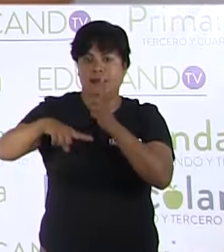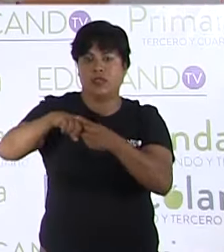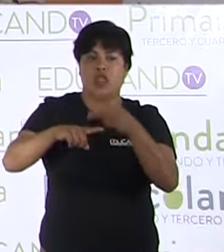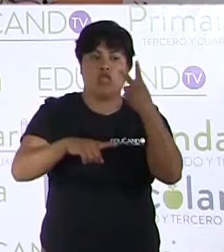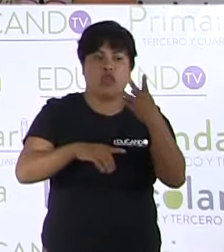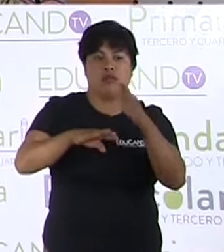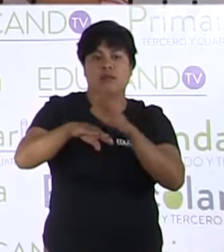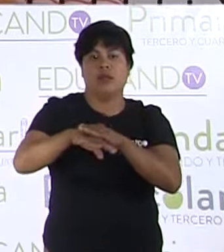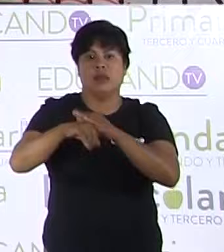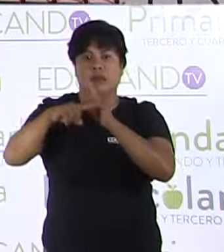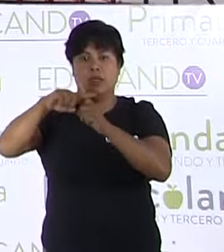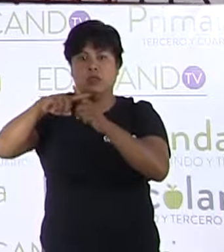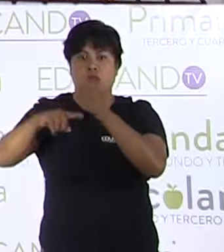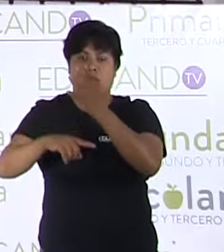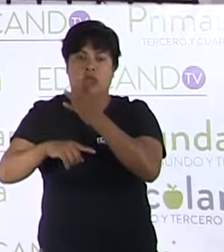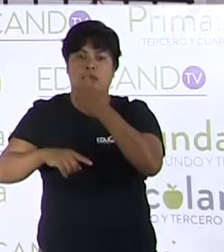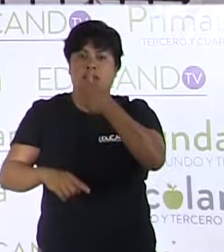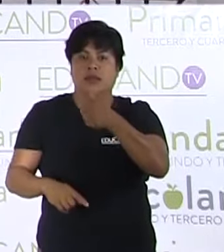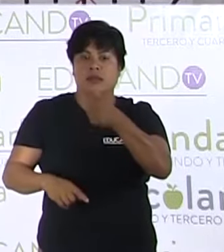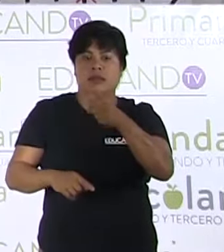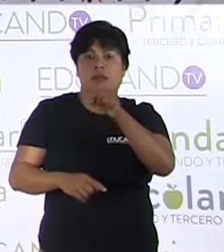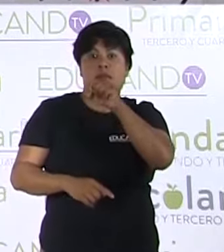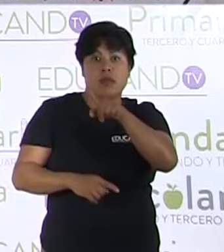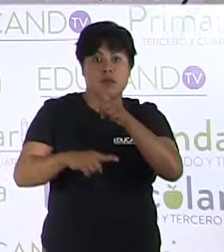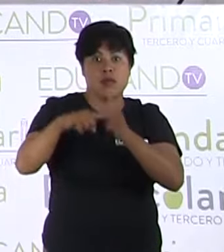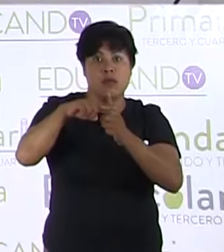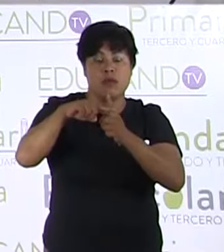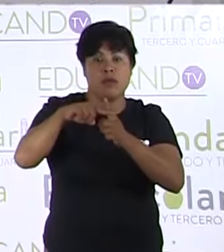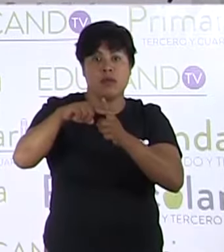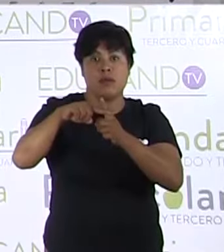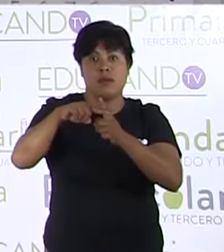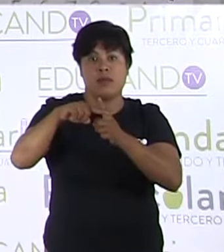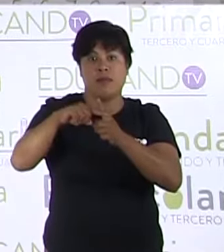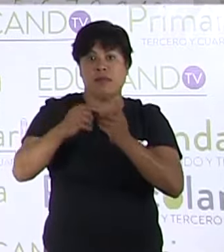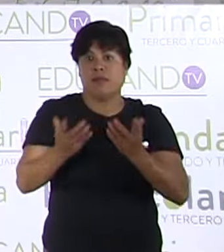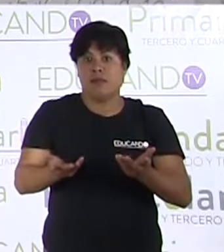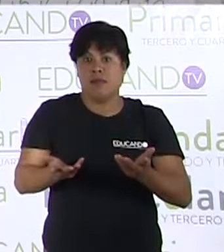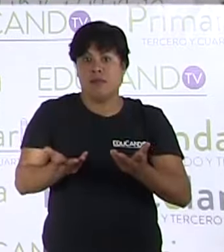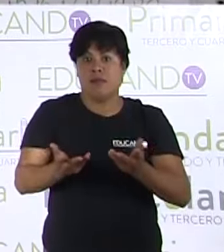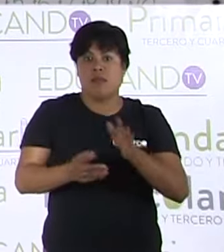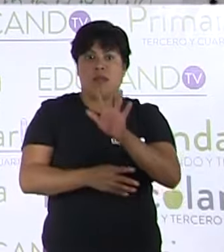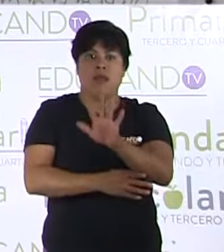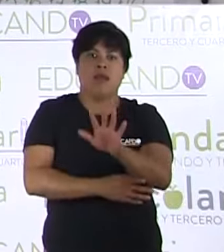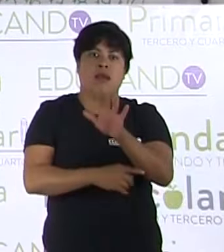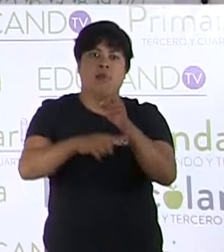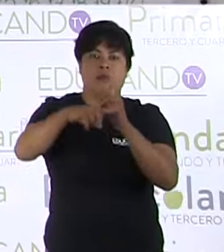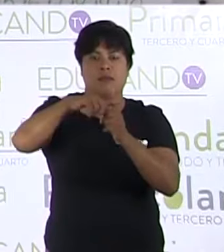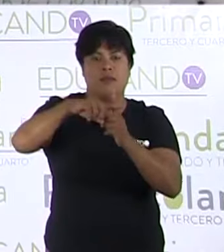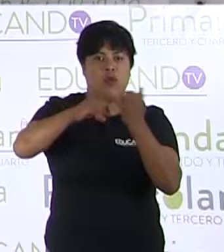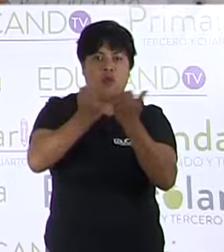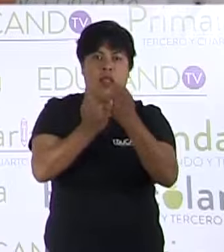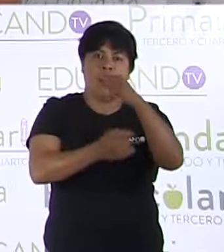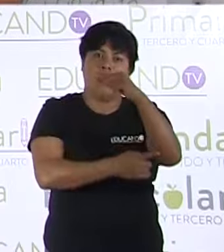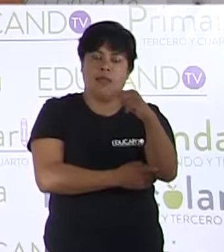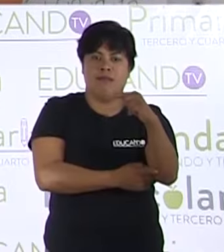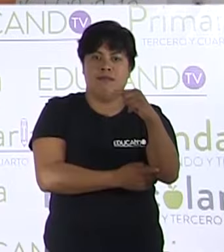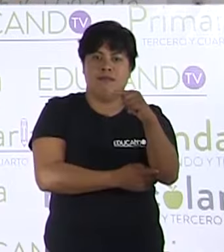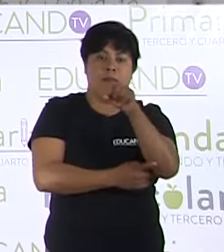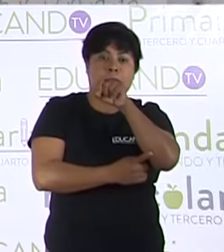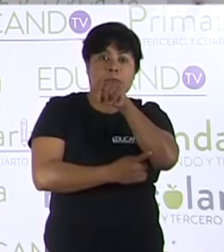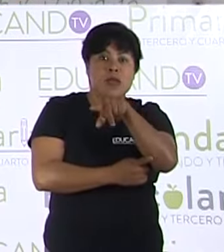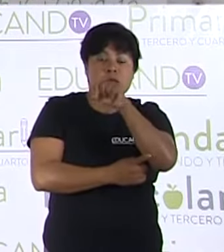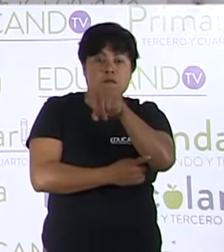4 seis qué pasa con el signo se conserva el signo Sí el mismo signo